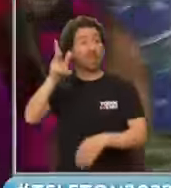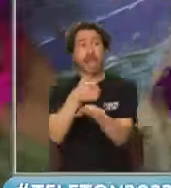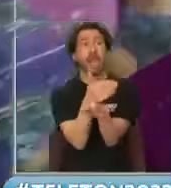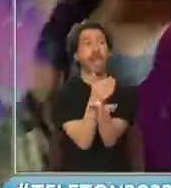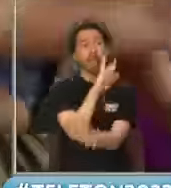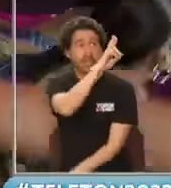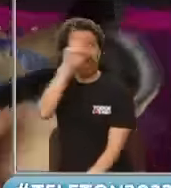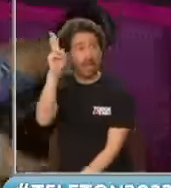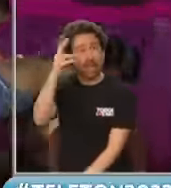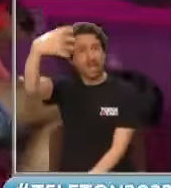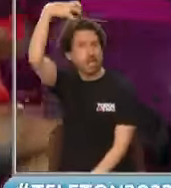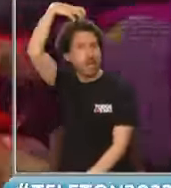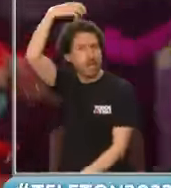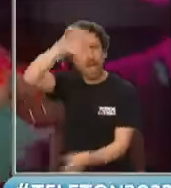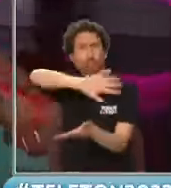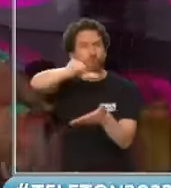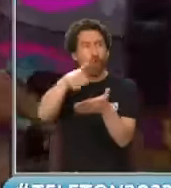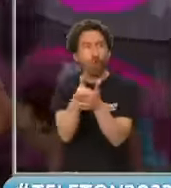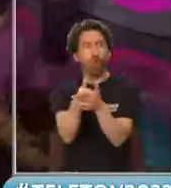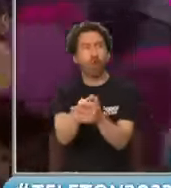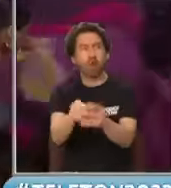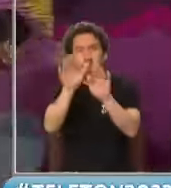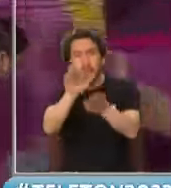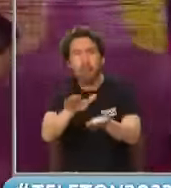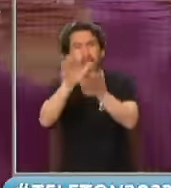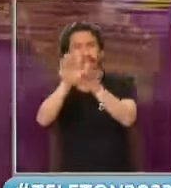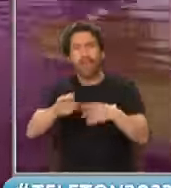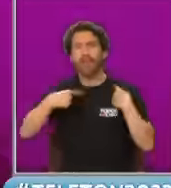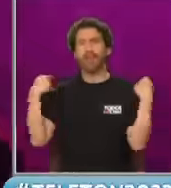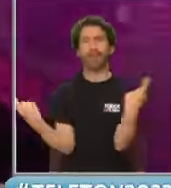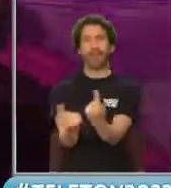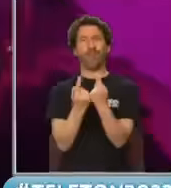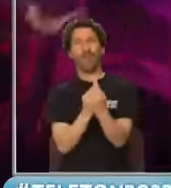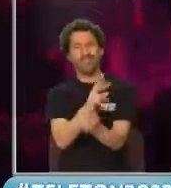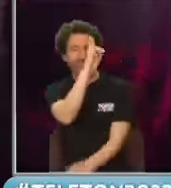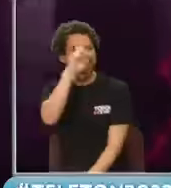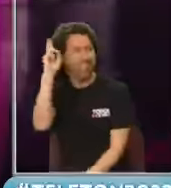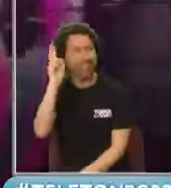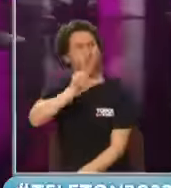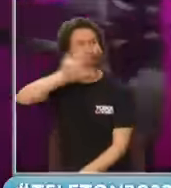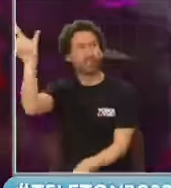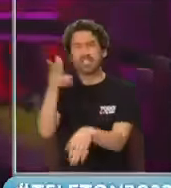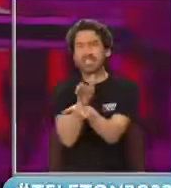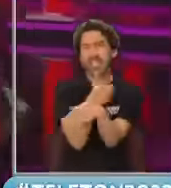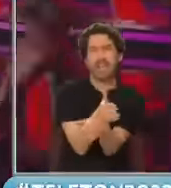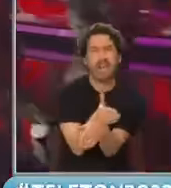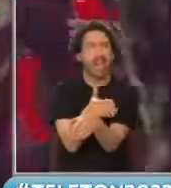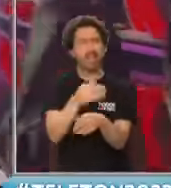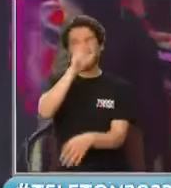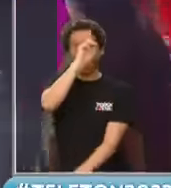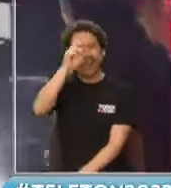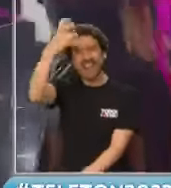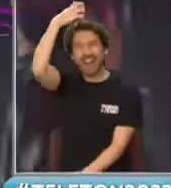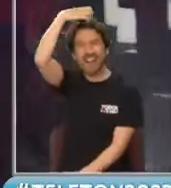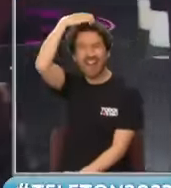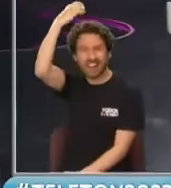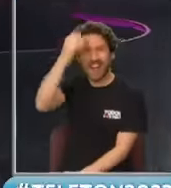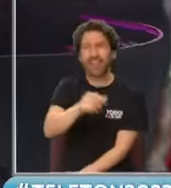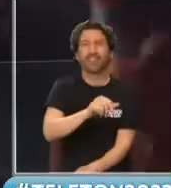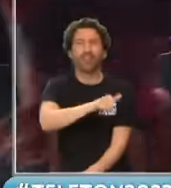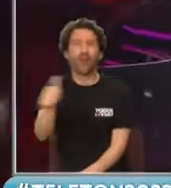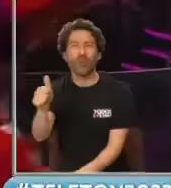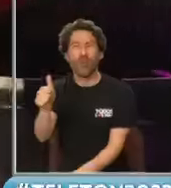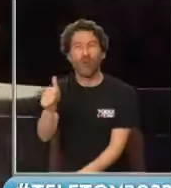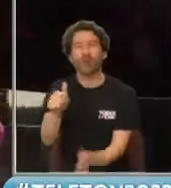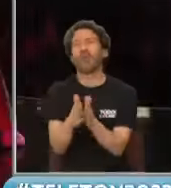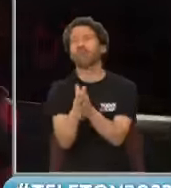soy reina. Todos nos rezan, somos la reina. Diosa, sirena, soy rey, soy reina.